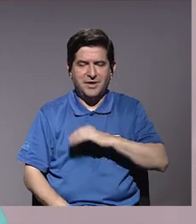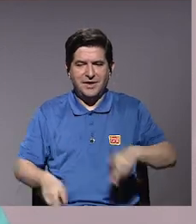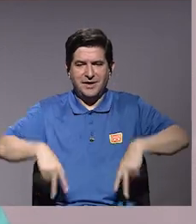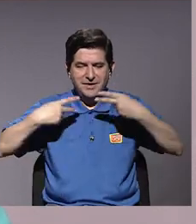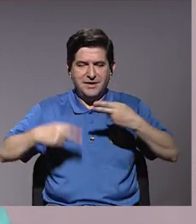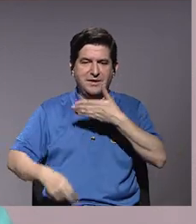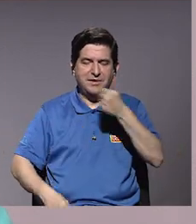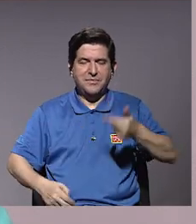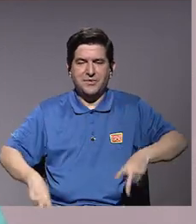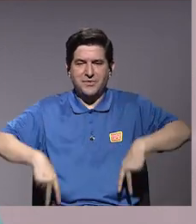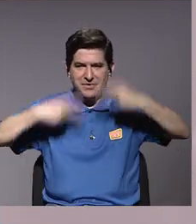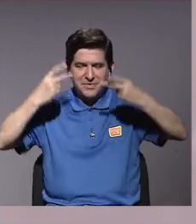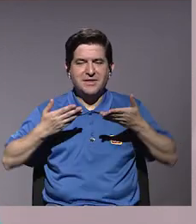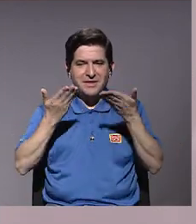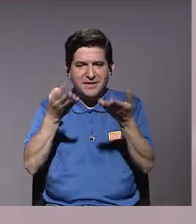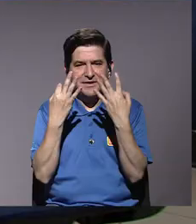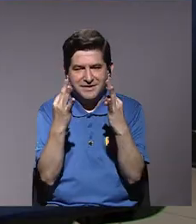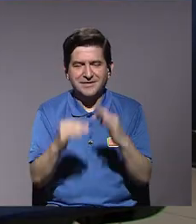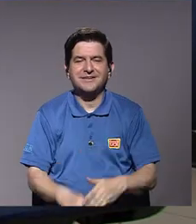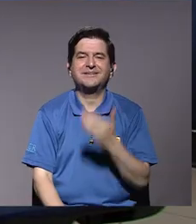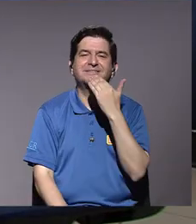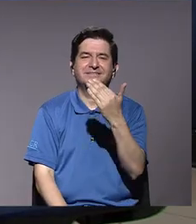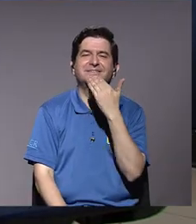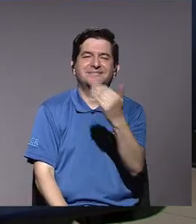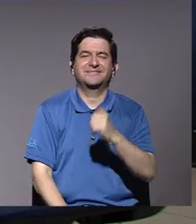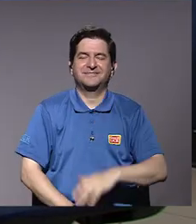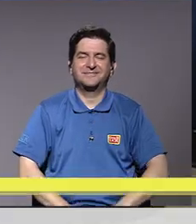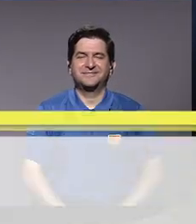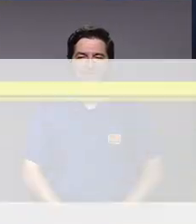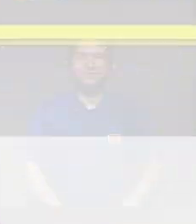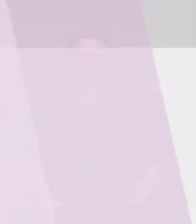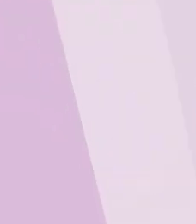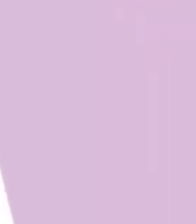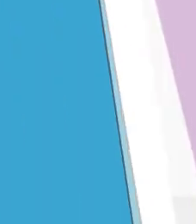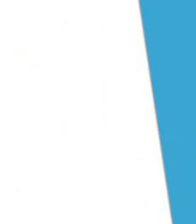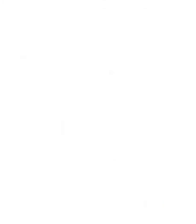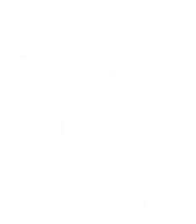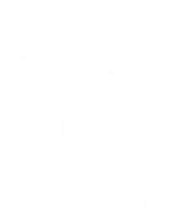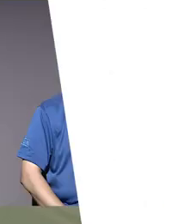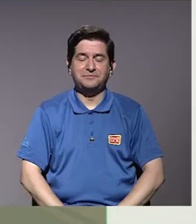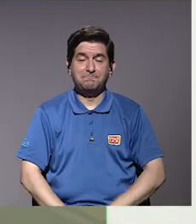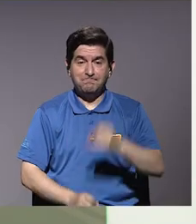una mejor calidad de vida y para vivir mejor. Muchísimas gracias.